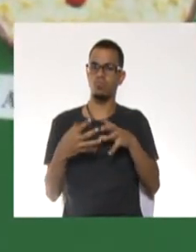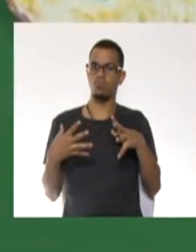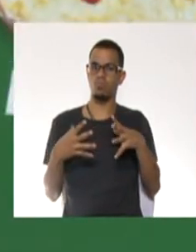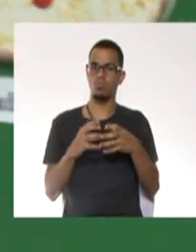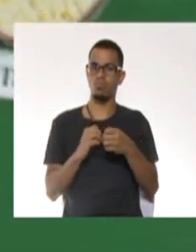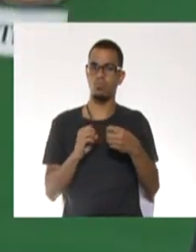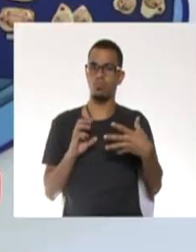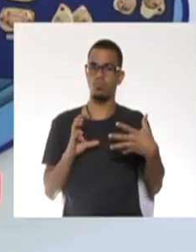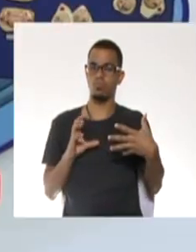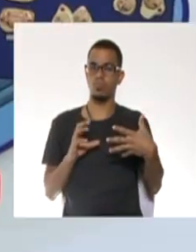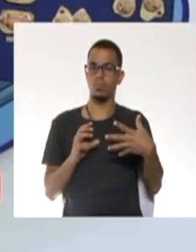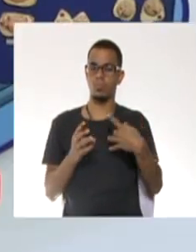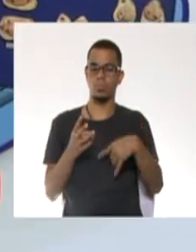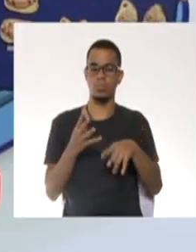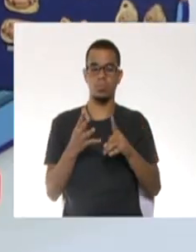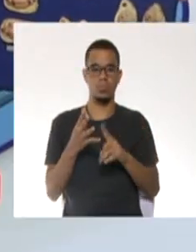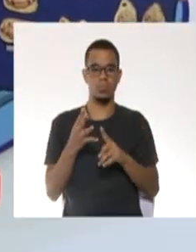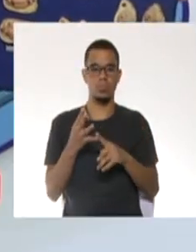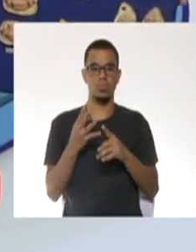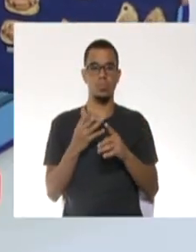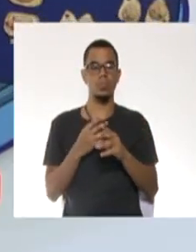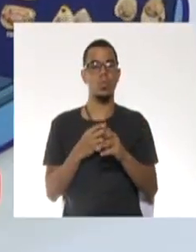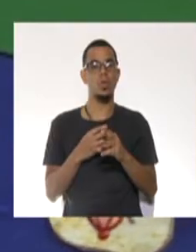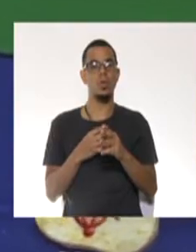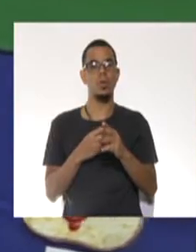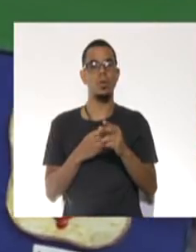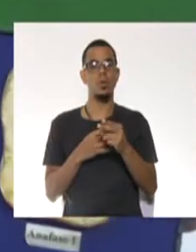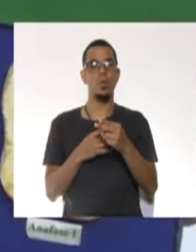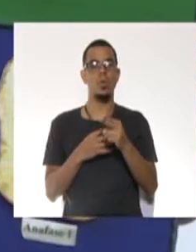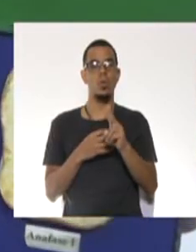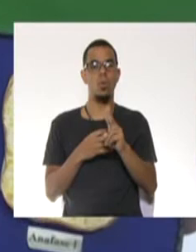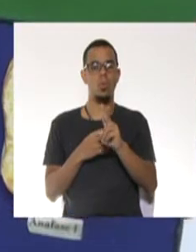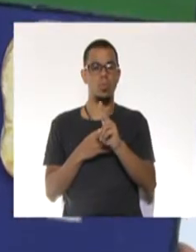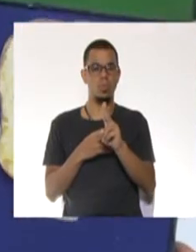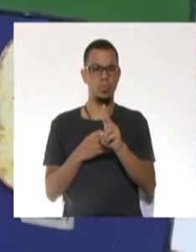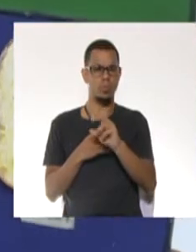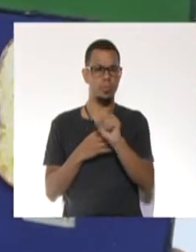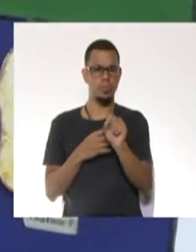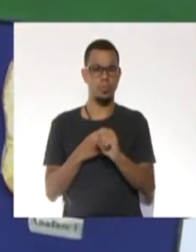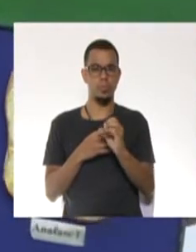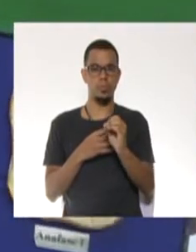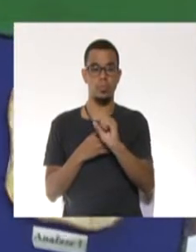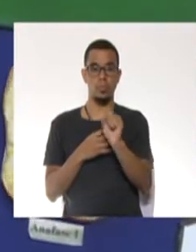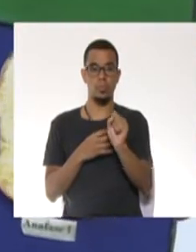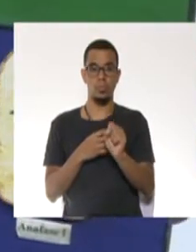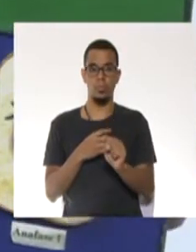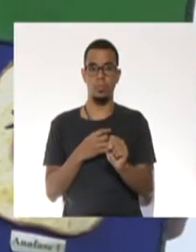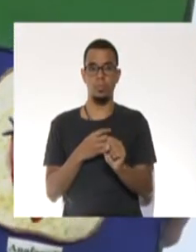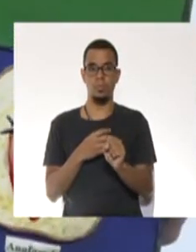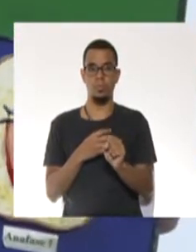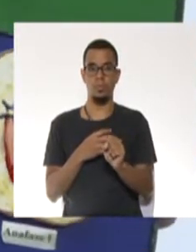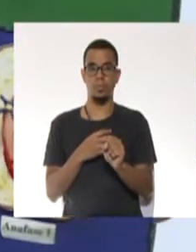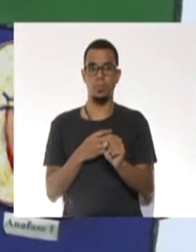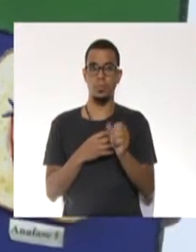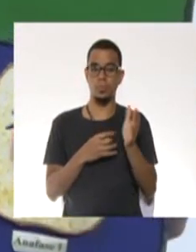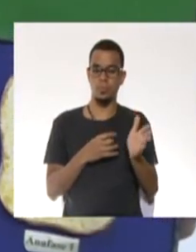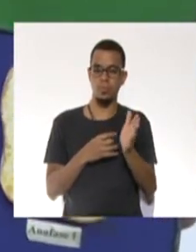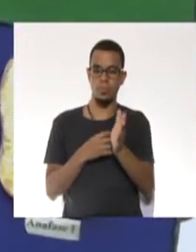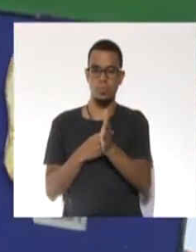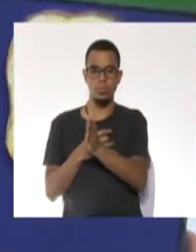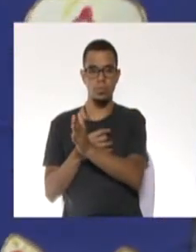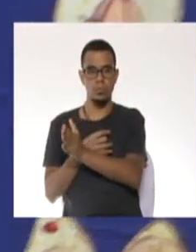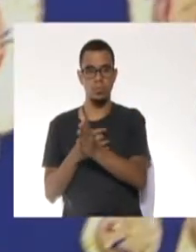hacia cada uno de los polos, se forman los usos. ¿Ok? Aquí vamos a tener cada una de las fases de